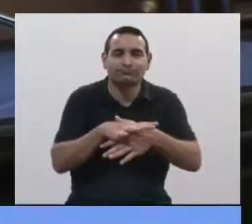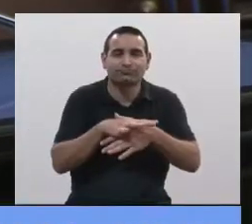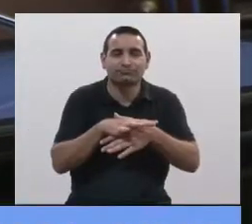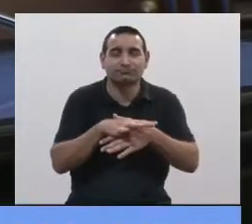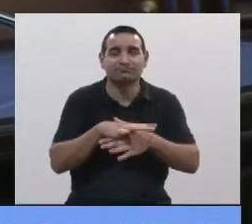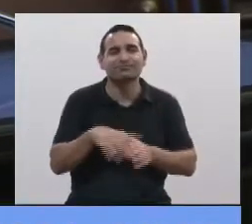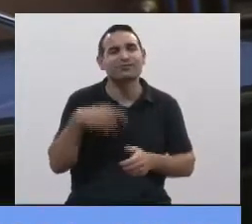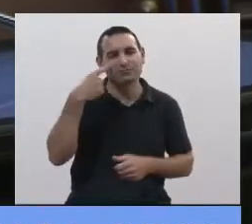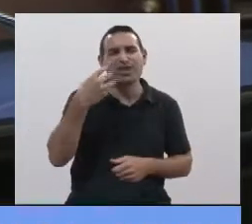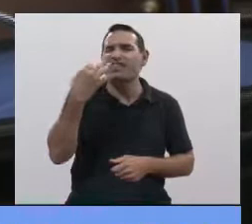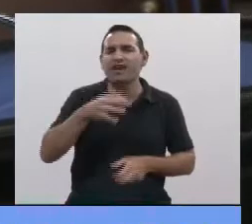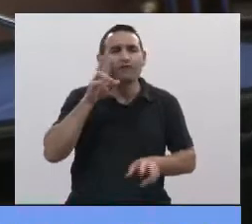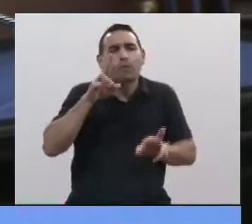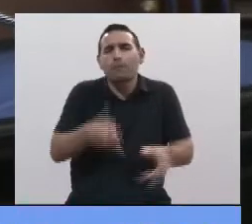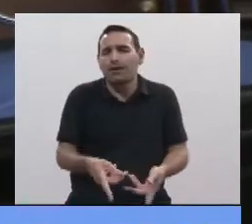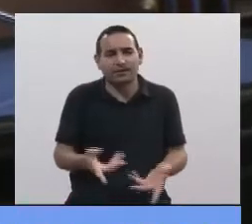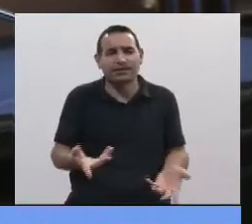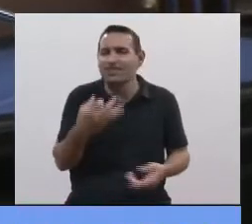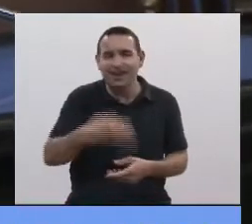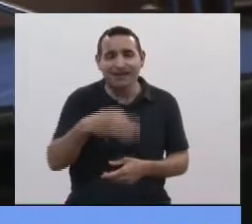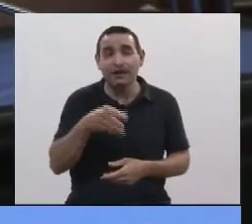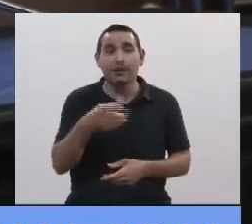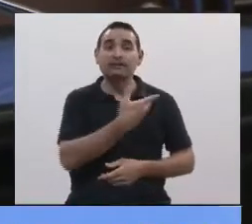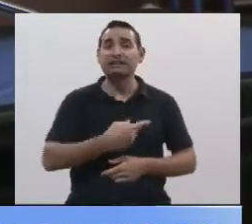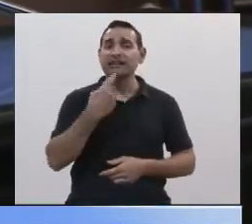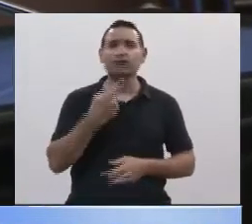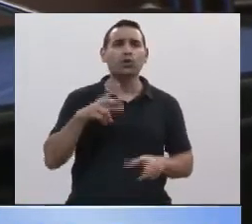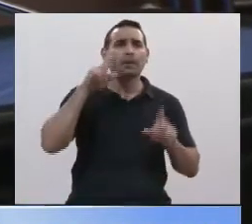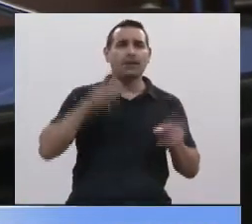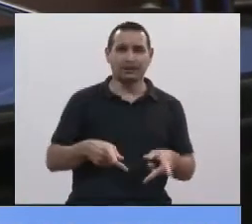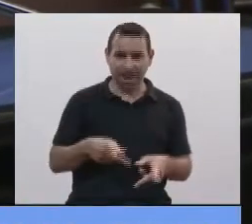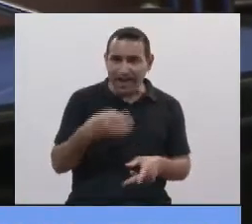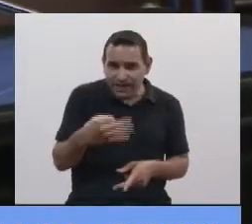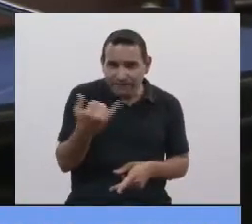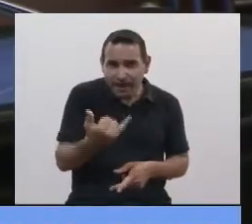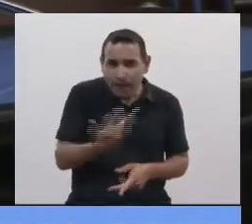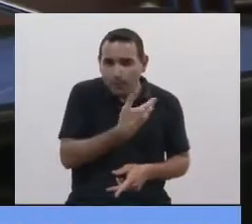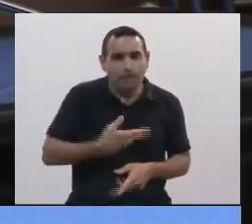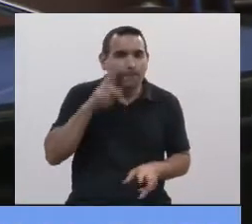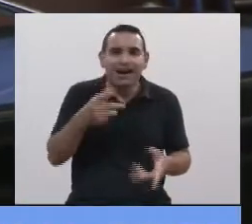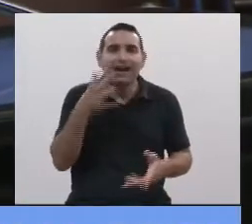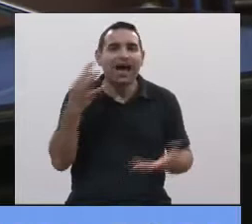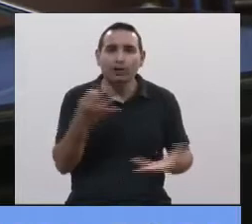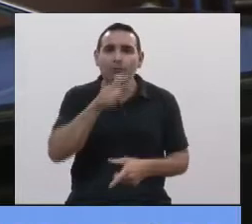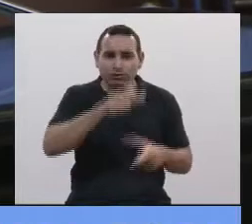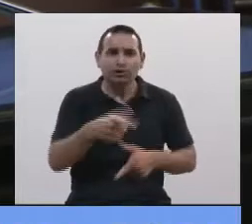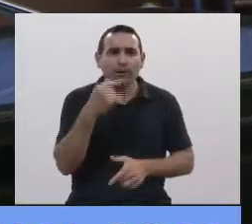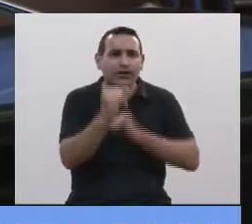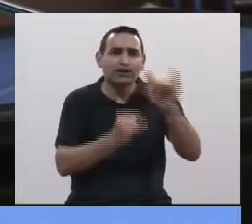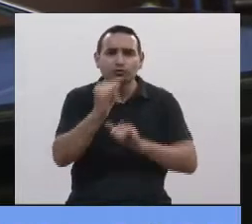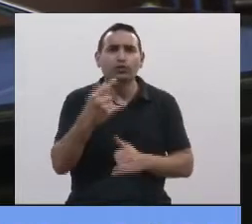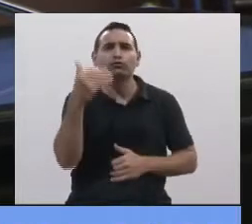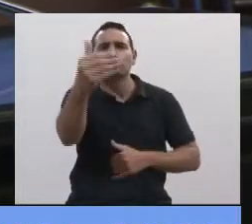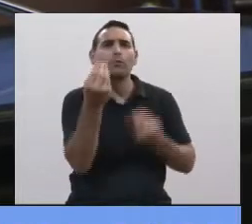Y creo que tiene que haber un plan, no puede negarse el presidente decir que no hay un plan. Tiene que haber un plan, la gente tiene que saber cuál es el destino